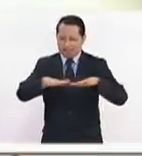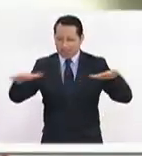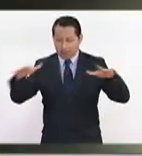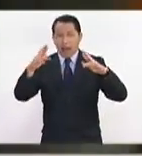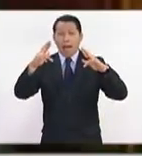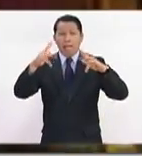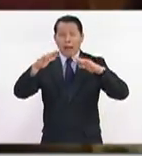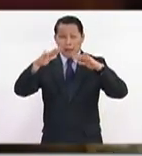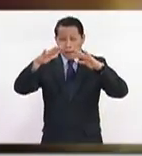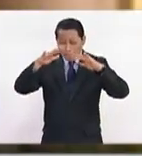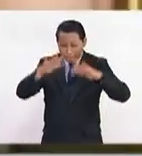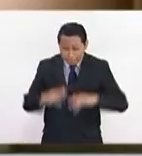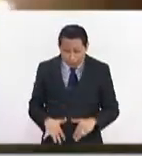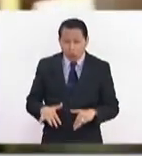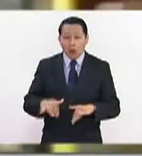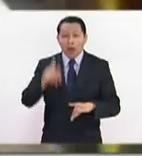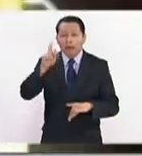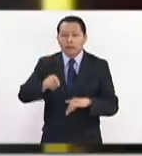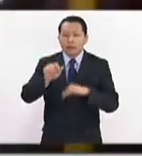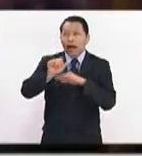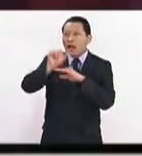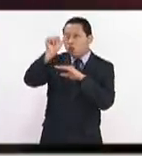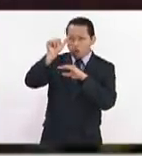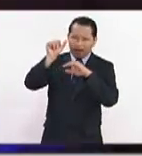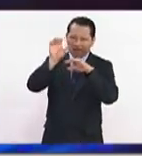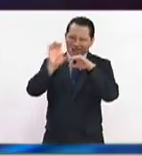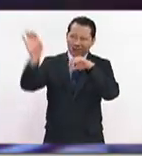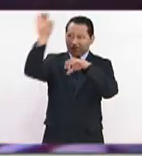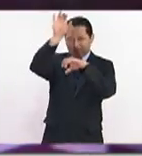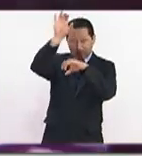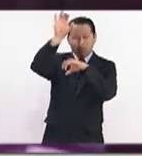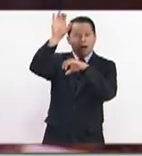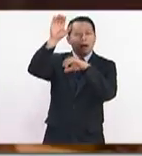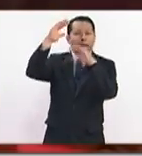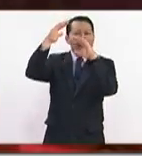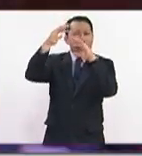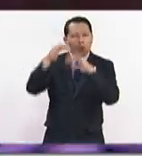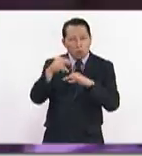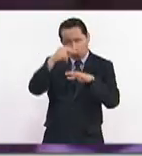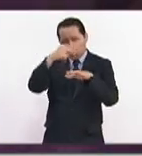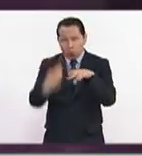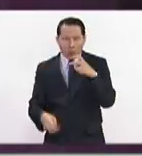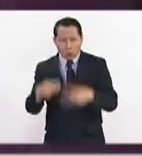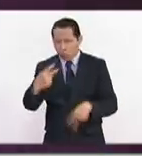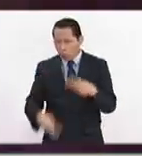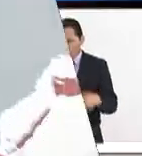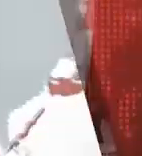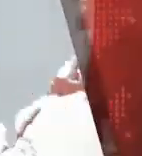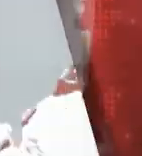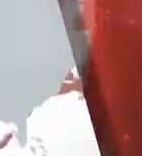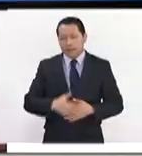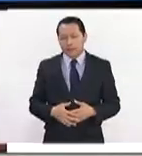todos los presentes desde una altura de un piso de la discoteca al sótano.